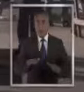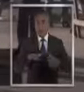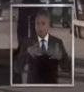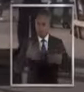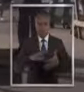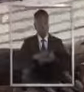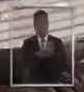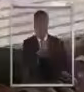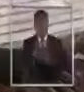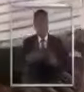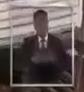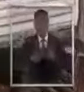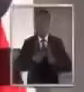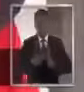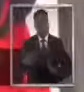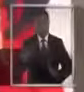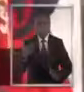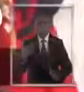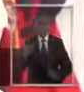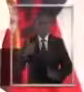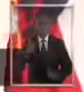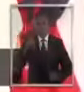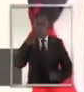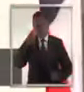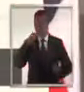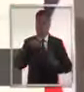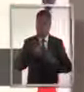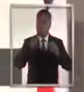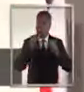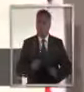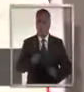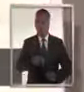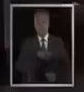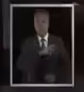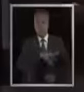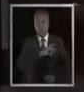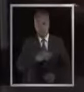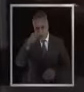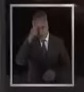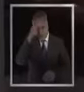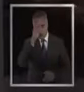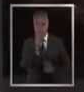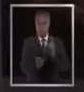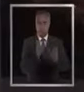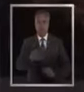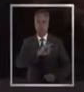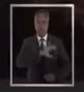problemas, yo creo en Chile, confío en los chilenos y tengo fe y esperanza en el futuro.